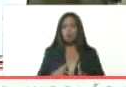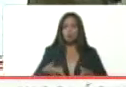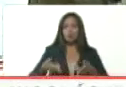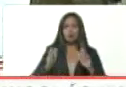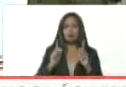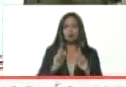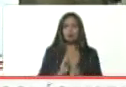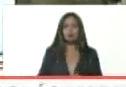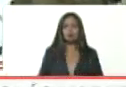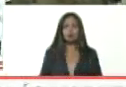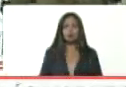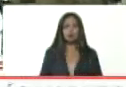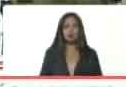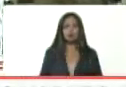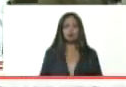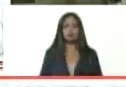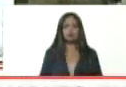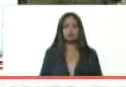inmediato